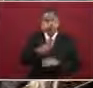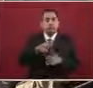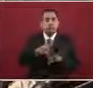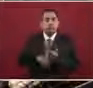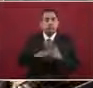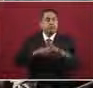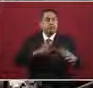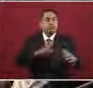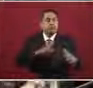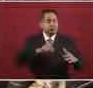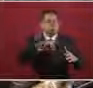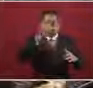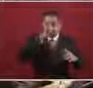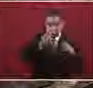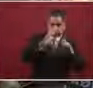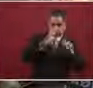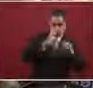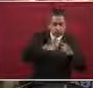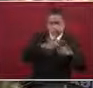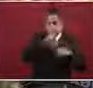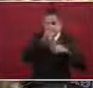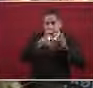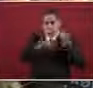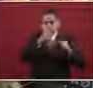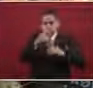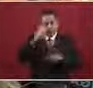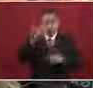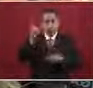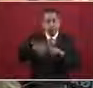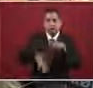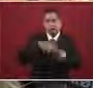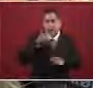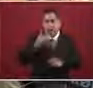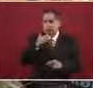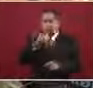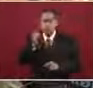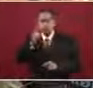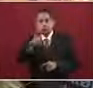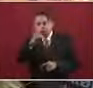de Comunicación, que arrancó una campaña contra la corrupción. No sé si tenga